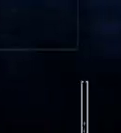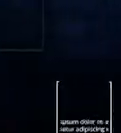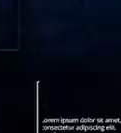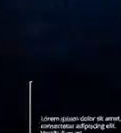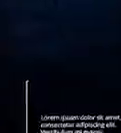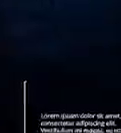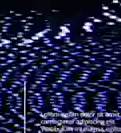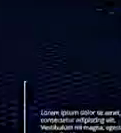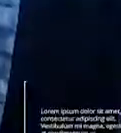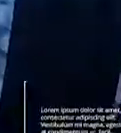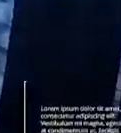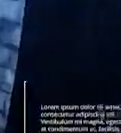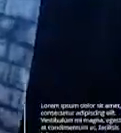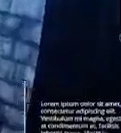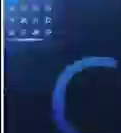ti